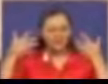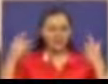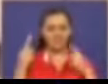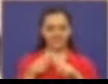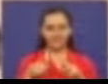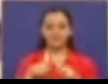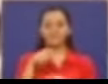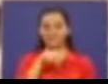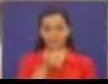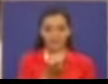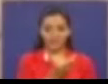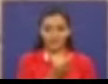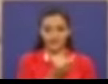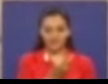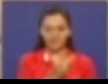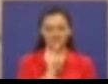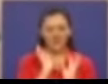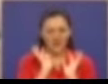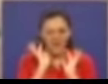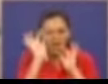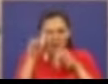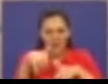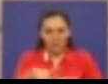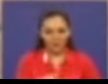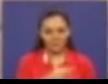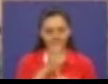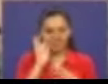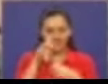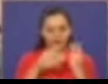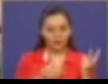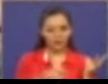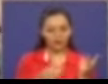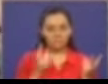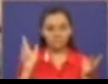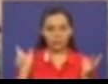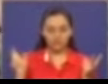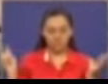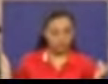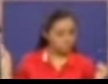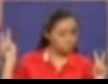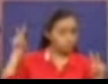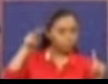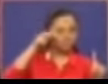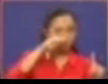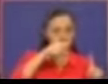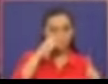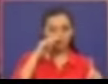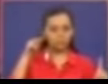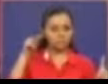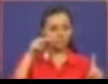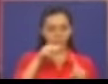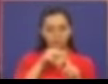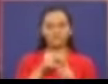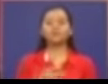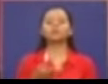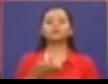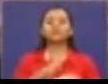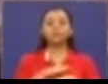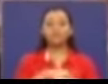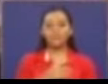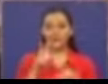Brenda y Johnny, una pareja de leones rescatados, atraen la atención de grandes y chicos. En cuanto a